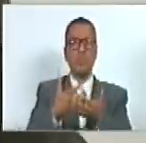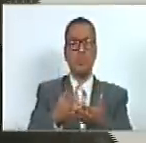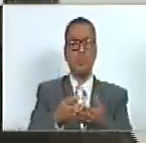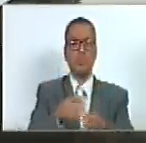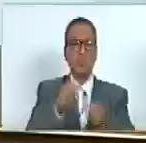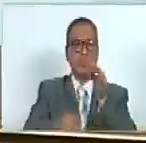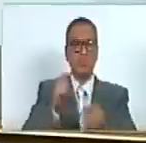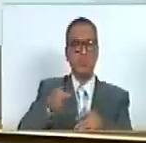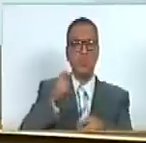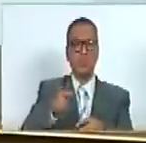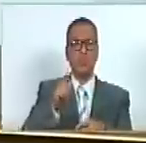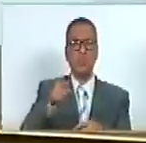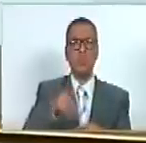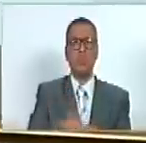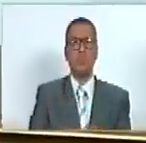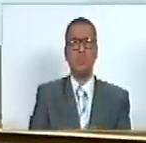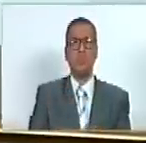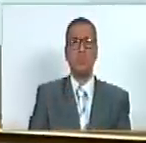el juicio en Delaware,